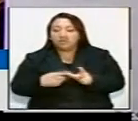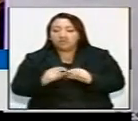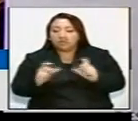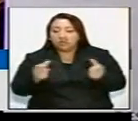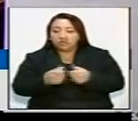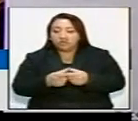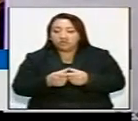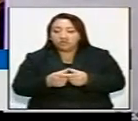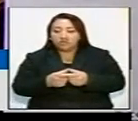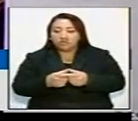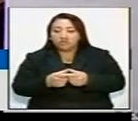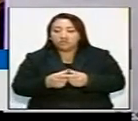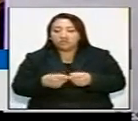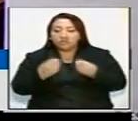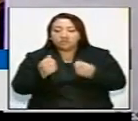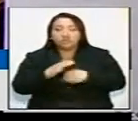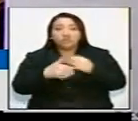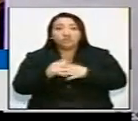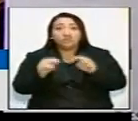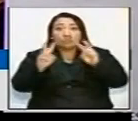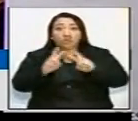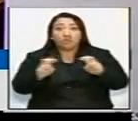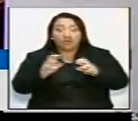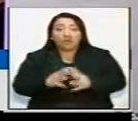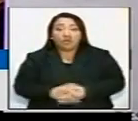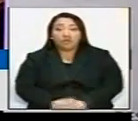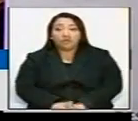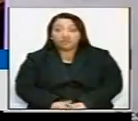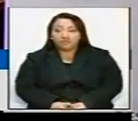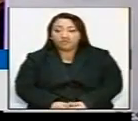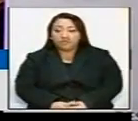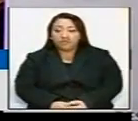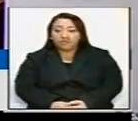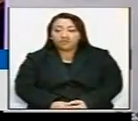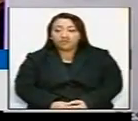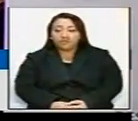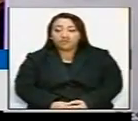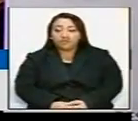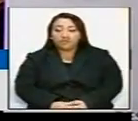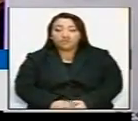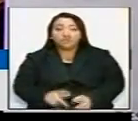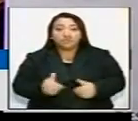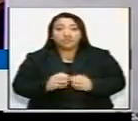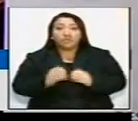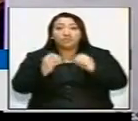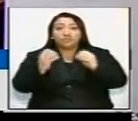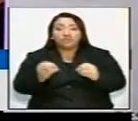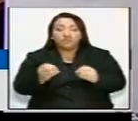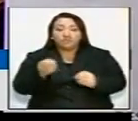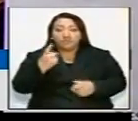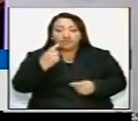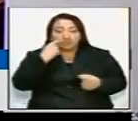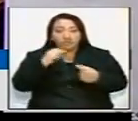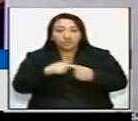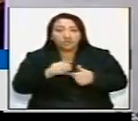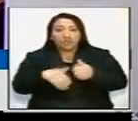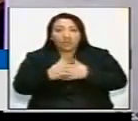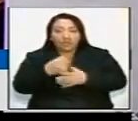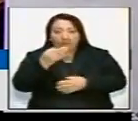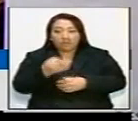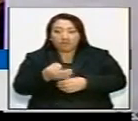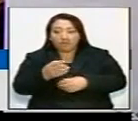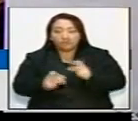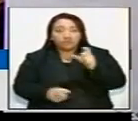comisión también dio, a través de esas investigaciones, una oportunidad para observar la reacción